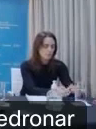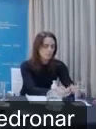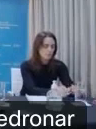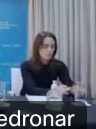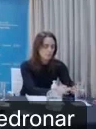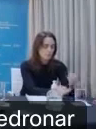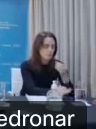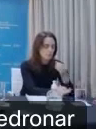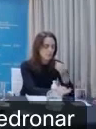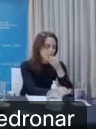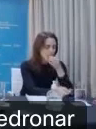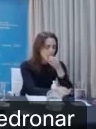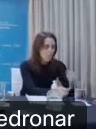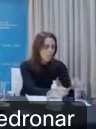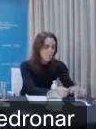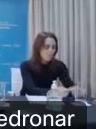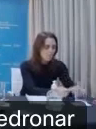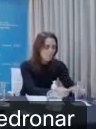esta famosa tríada